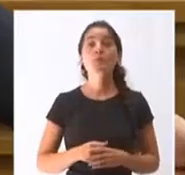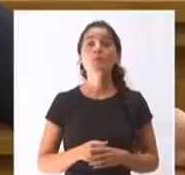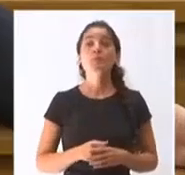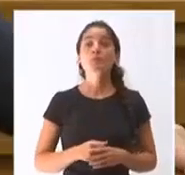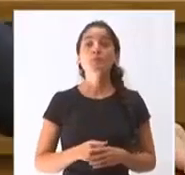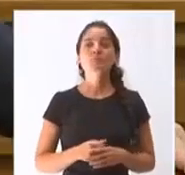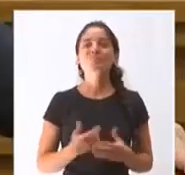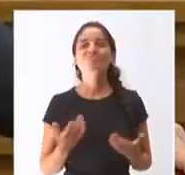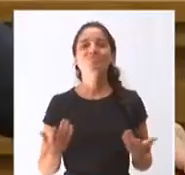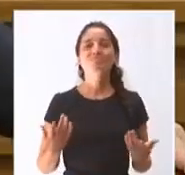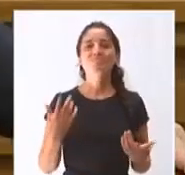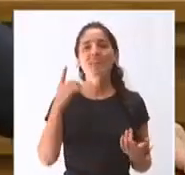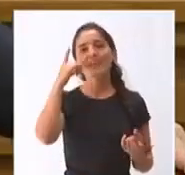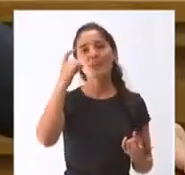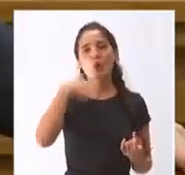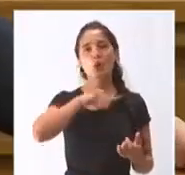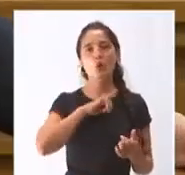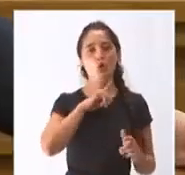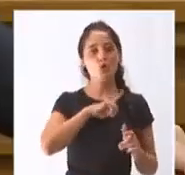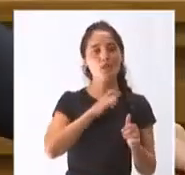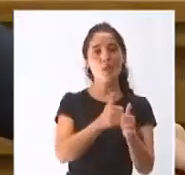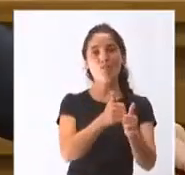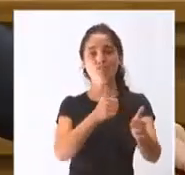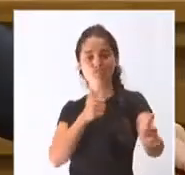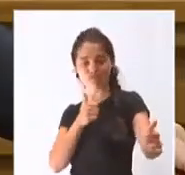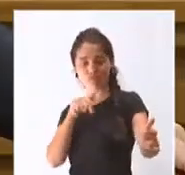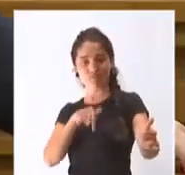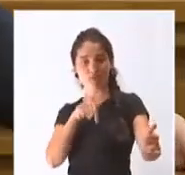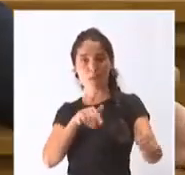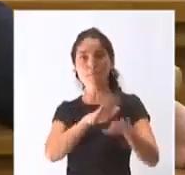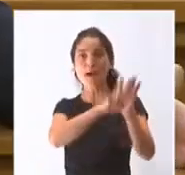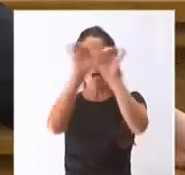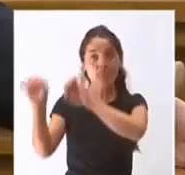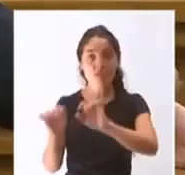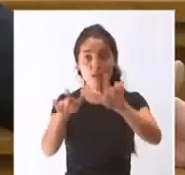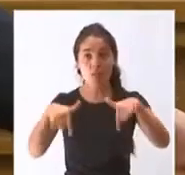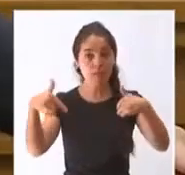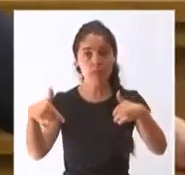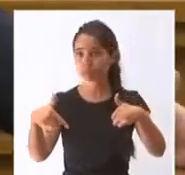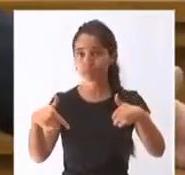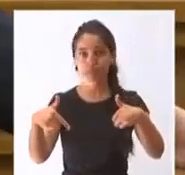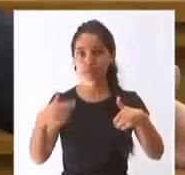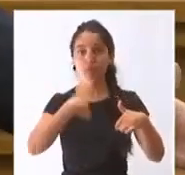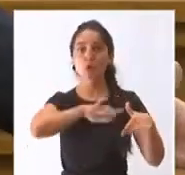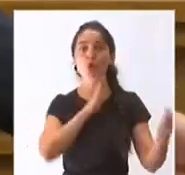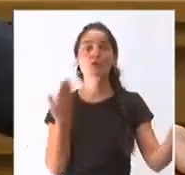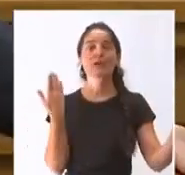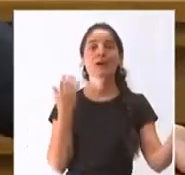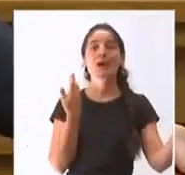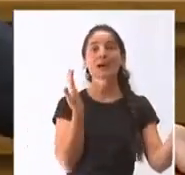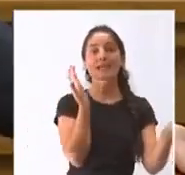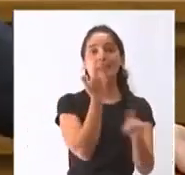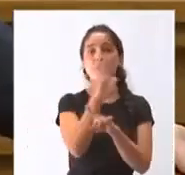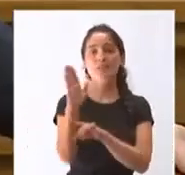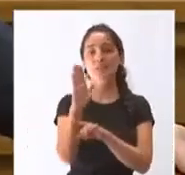no creo que podamos estar por detrás en defensa de nuestro medio ambiente representamos a la región en todos los sentidos y no creo que haya nadie que nos